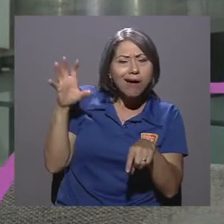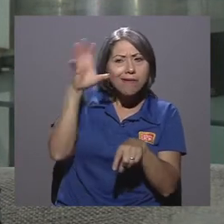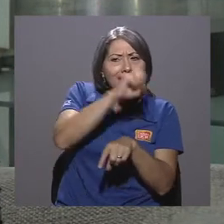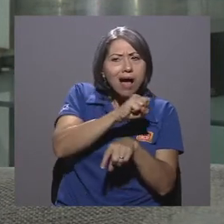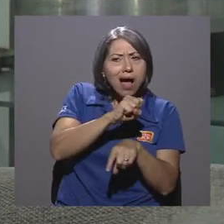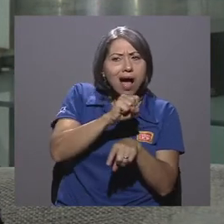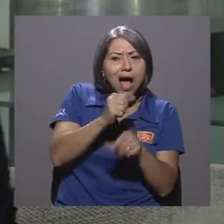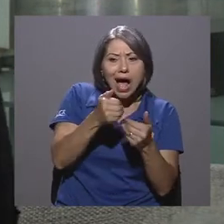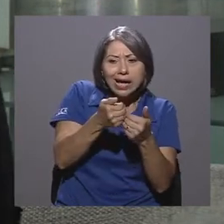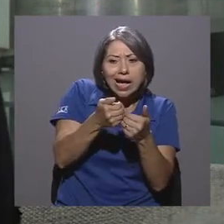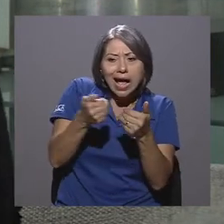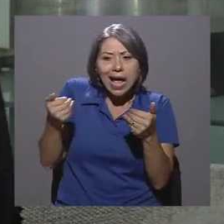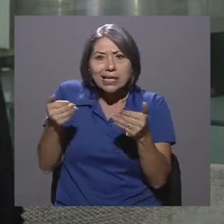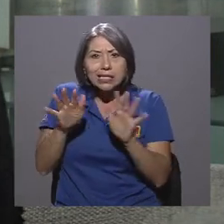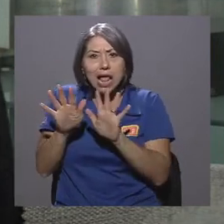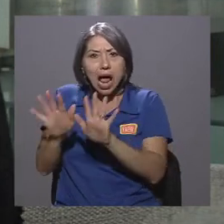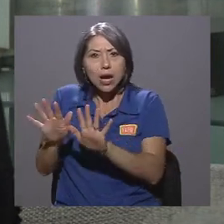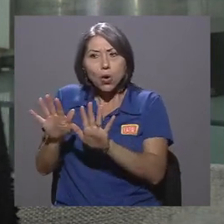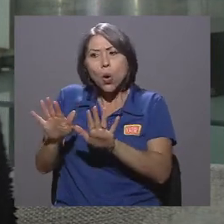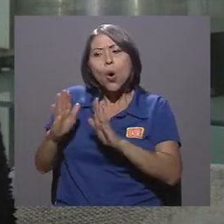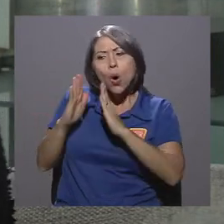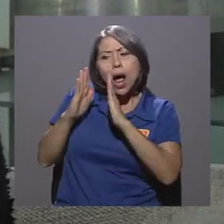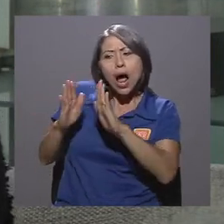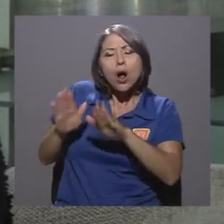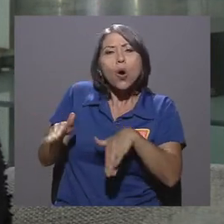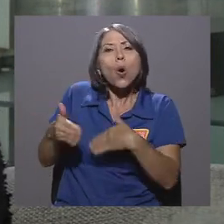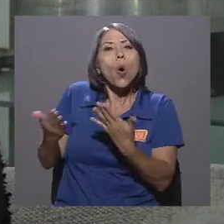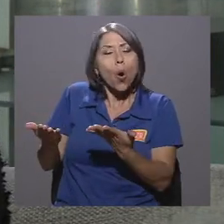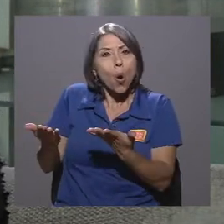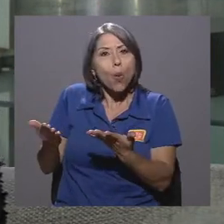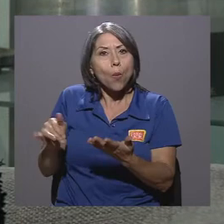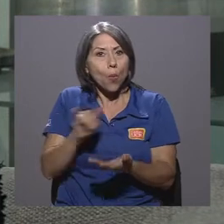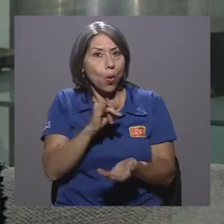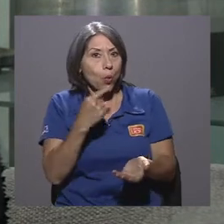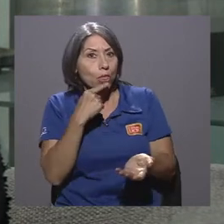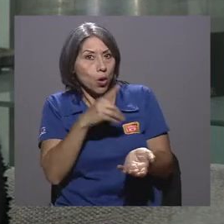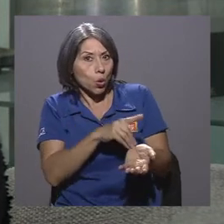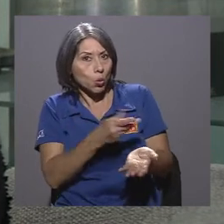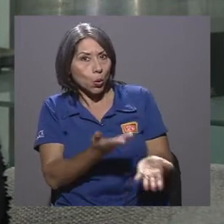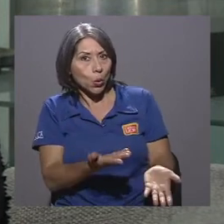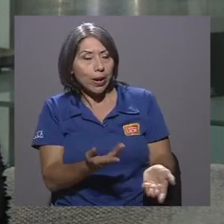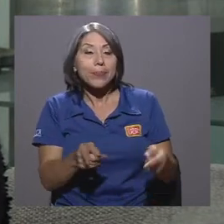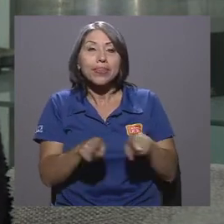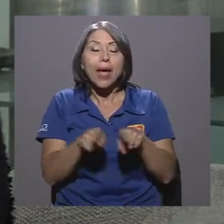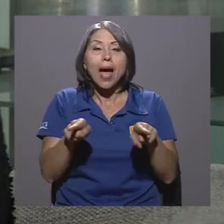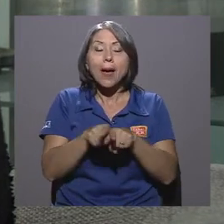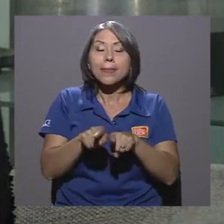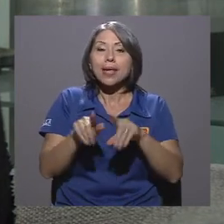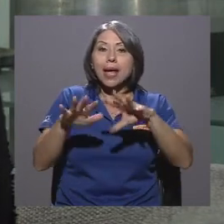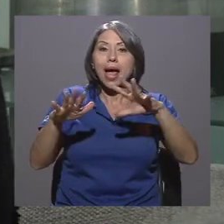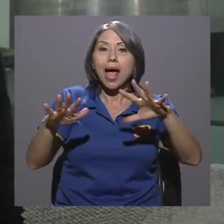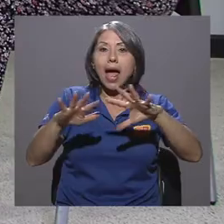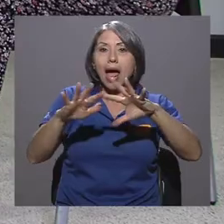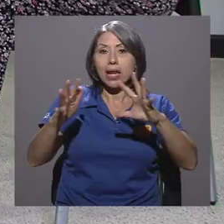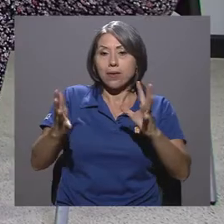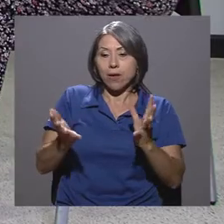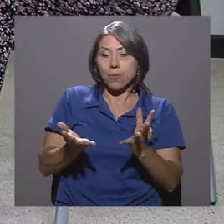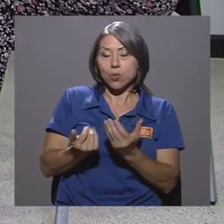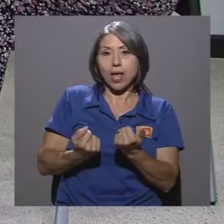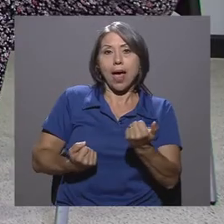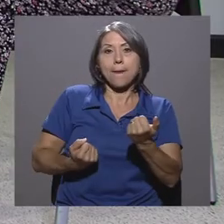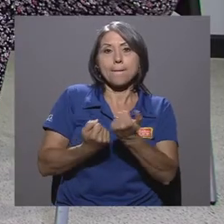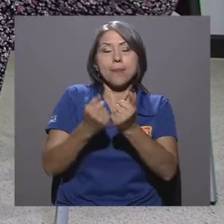sepan cómo manejar el caso, como dijo la doctora Herrera. Apoyamos a nivel mundial igualmente a